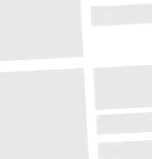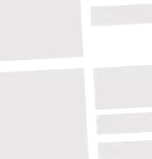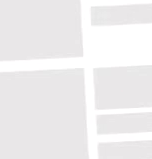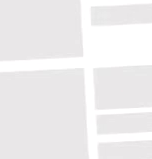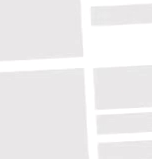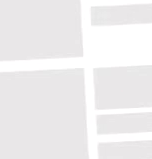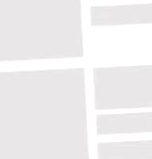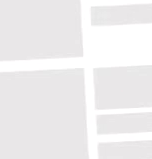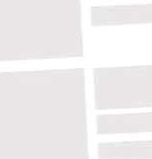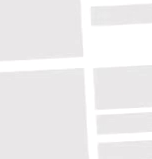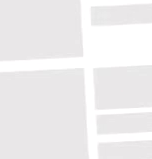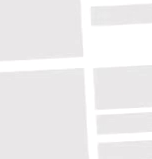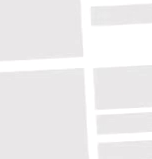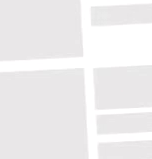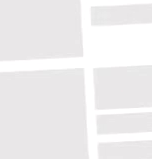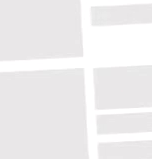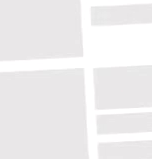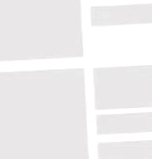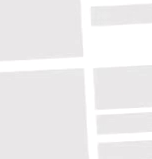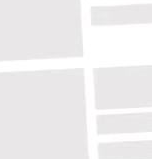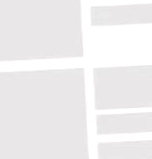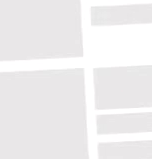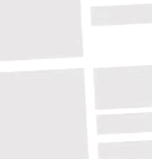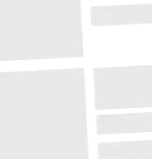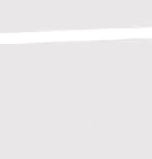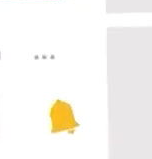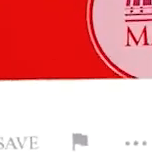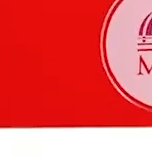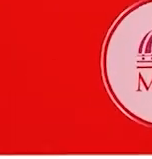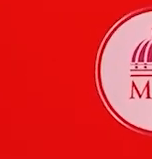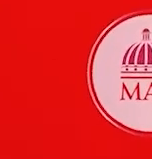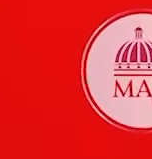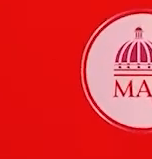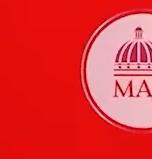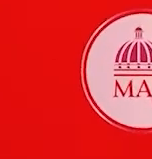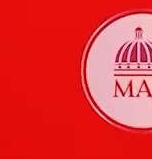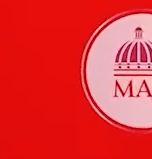click a la campanita para que no te pierdas ninguna de las informaciones que subimos en esta plataforma.